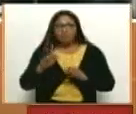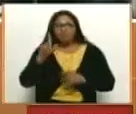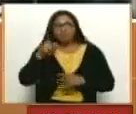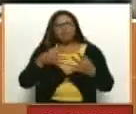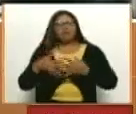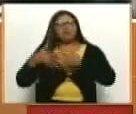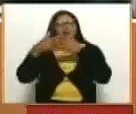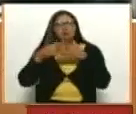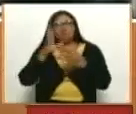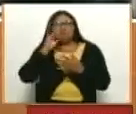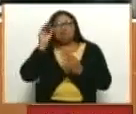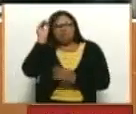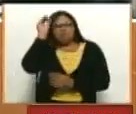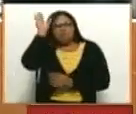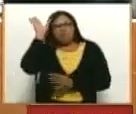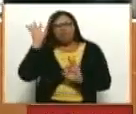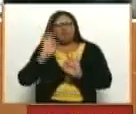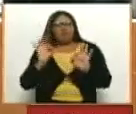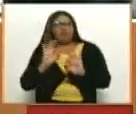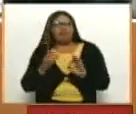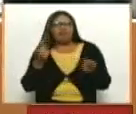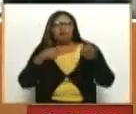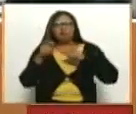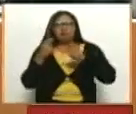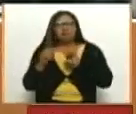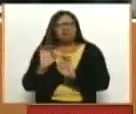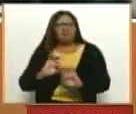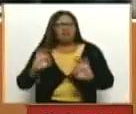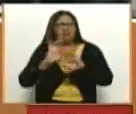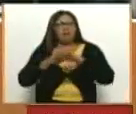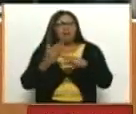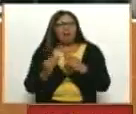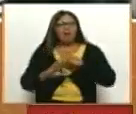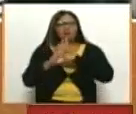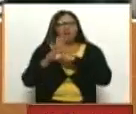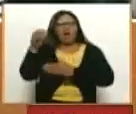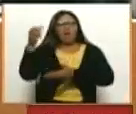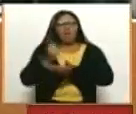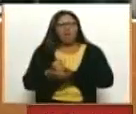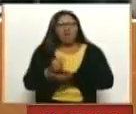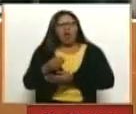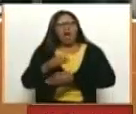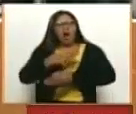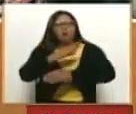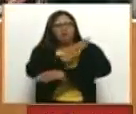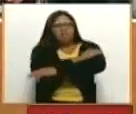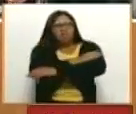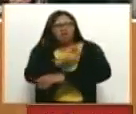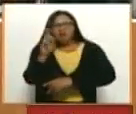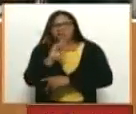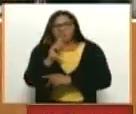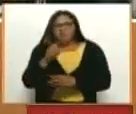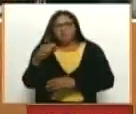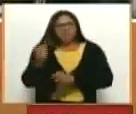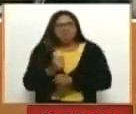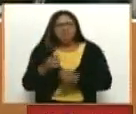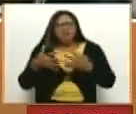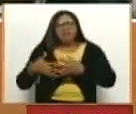no tenían la capacidad para negociar sanciones. Porque las sanciones no las puso la oposición. Las sanciones las ponen los Estados Unidos